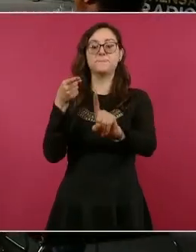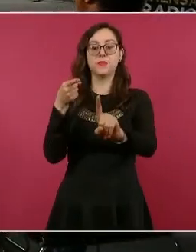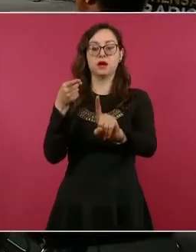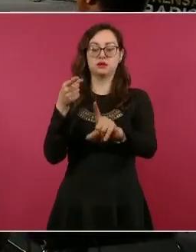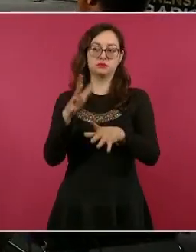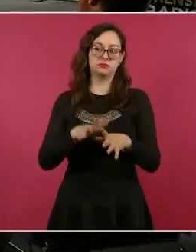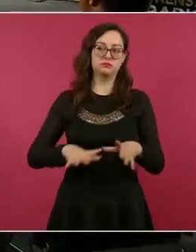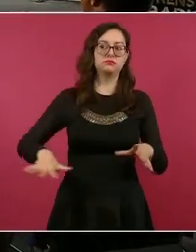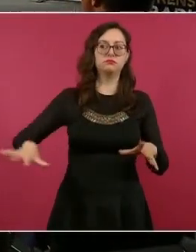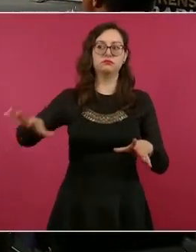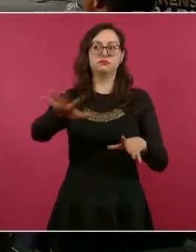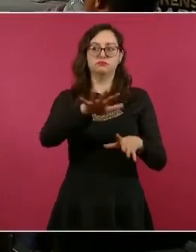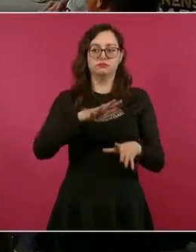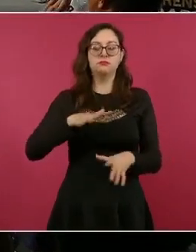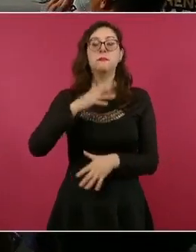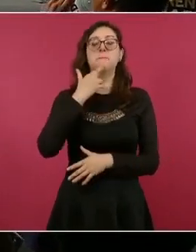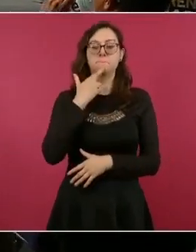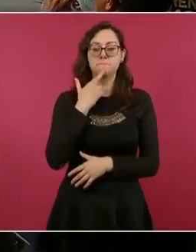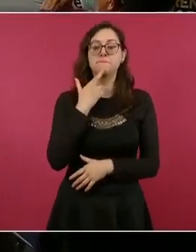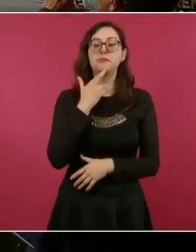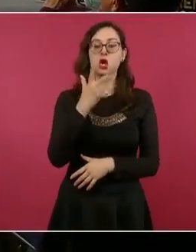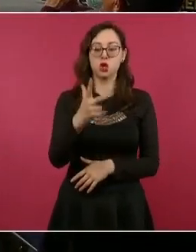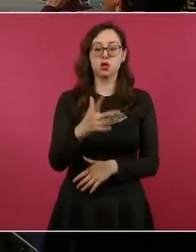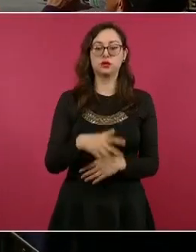una sociedad mejor.